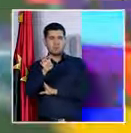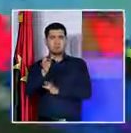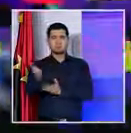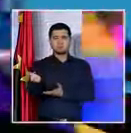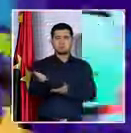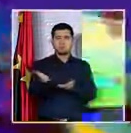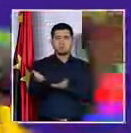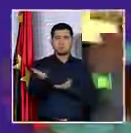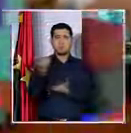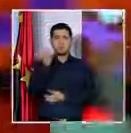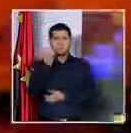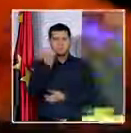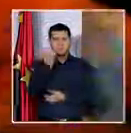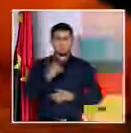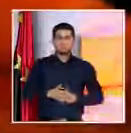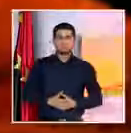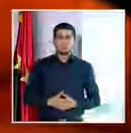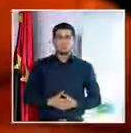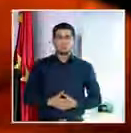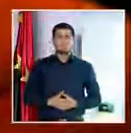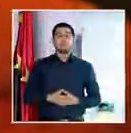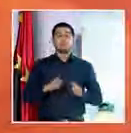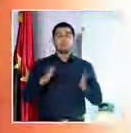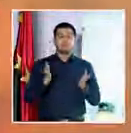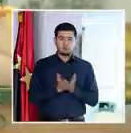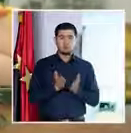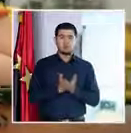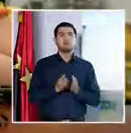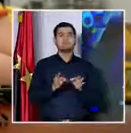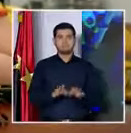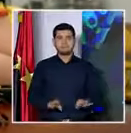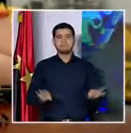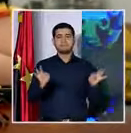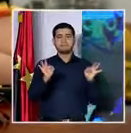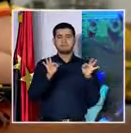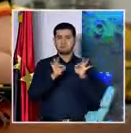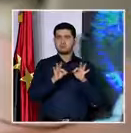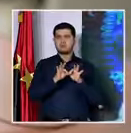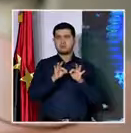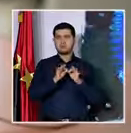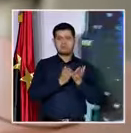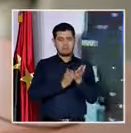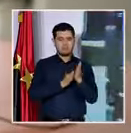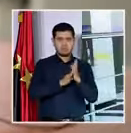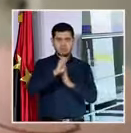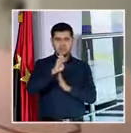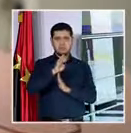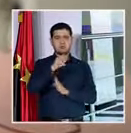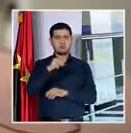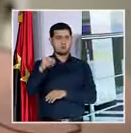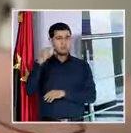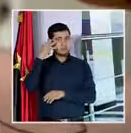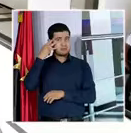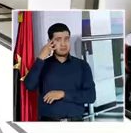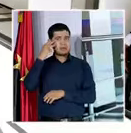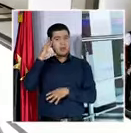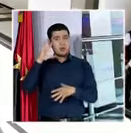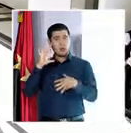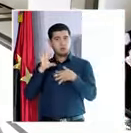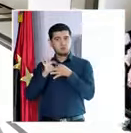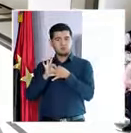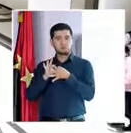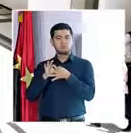con servicio de gas natural. La educación y la innovación también son un pilar fundamental para el desarrollo del Norte de Santander.